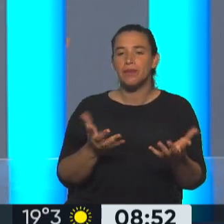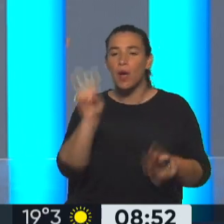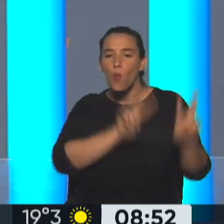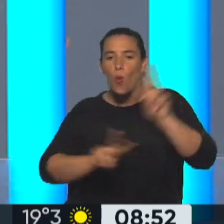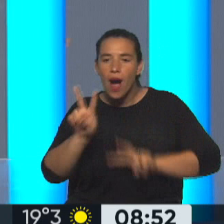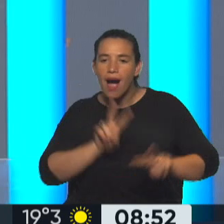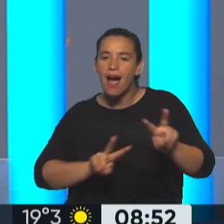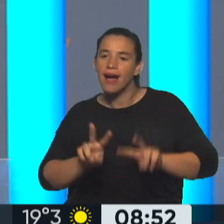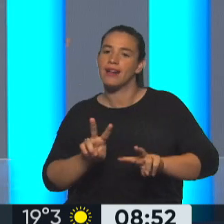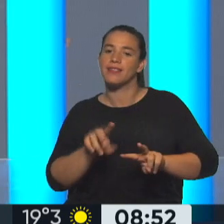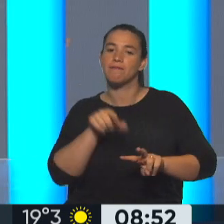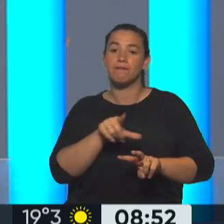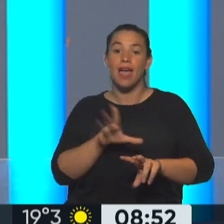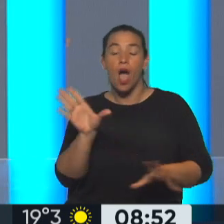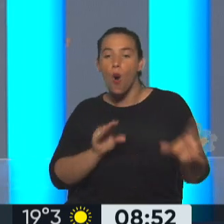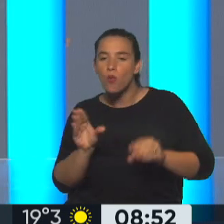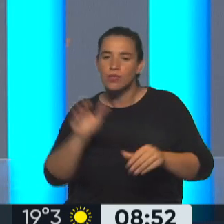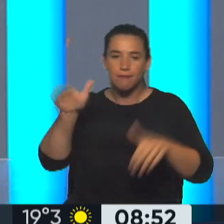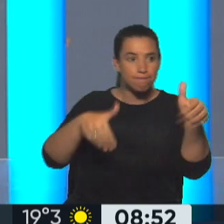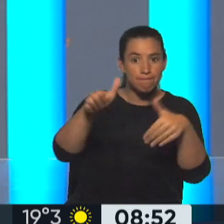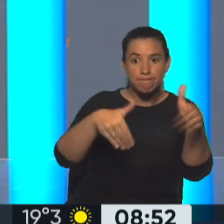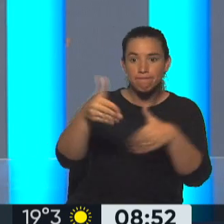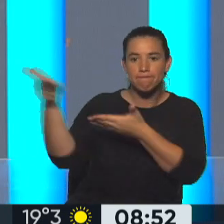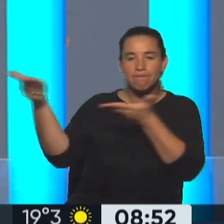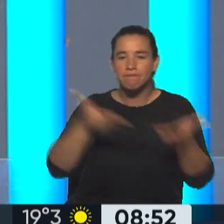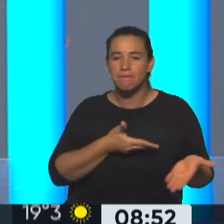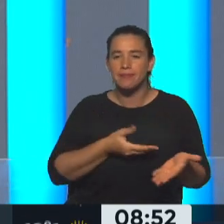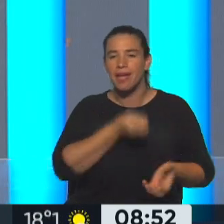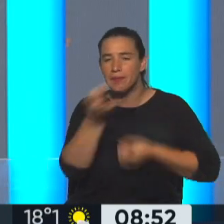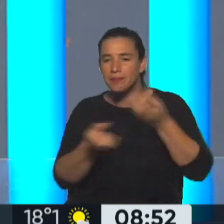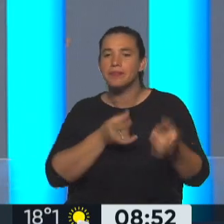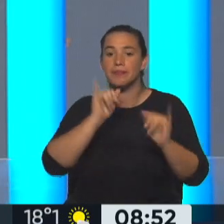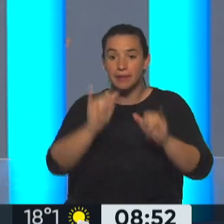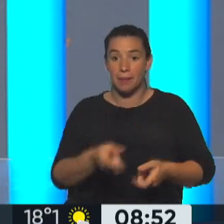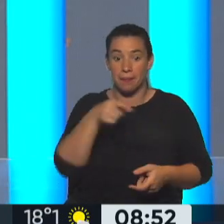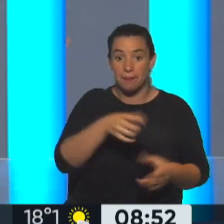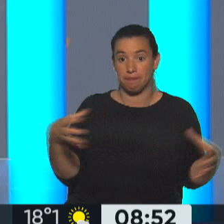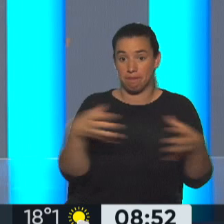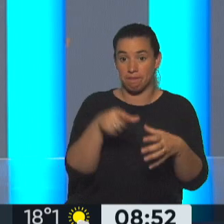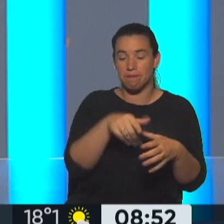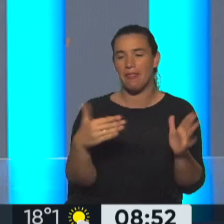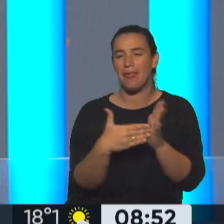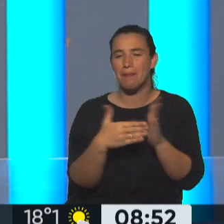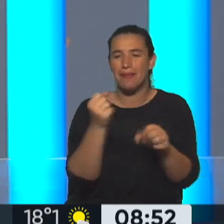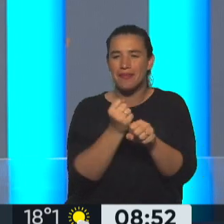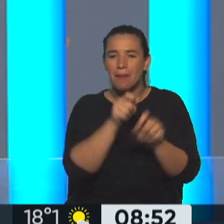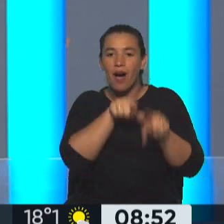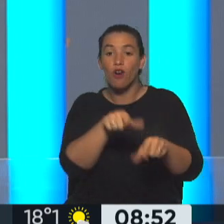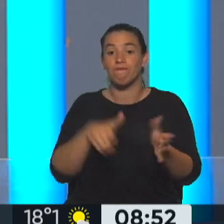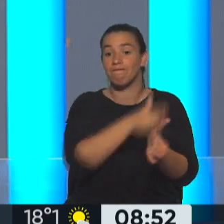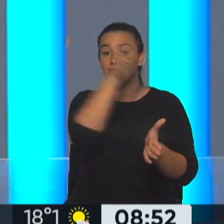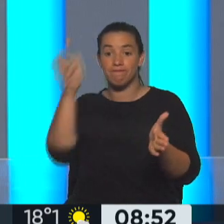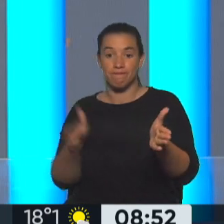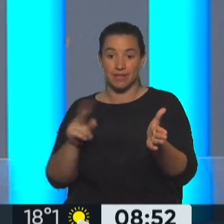buscar escuchar a invitados y citaciones que van a hacer en la comisión. La segunda etapa será ya qué es lo que pasa